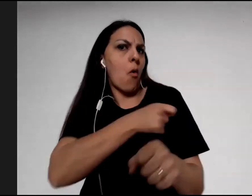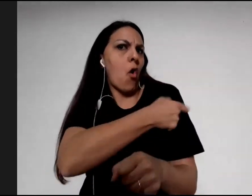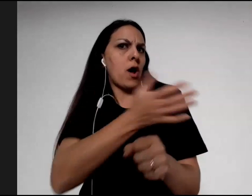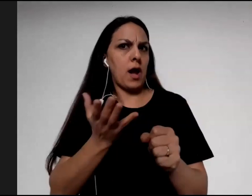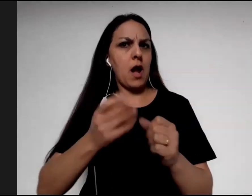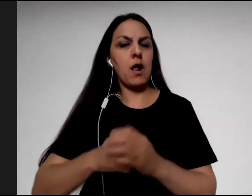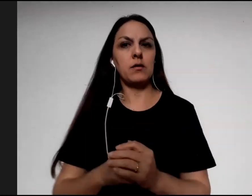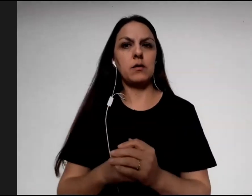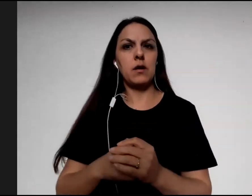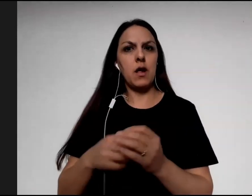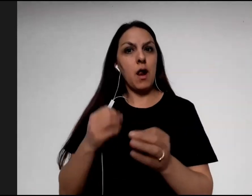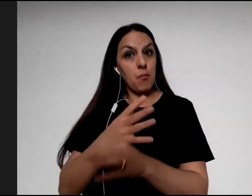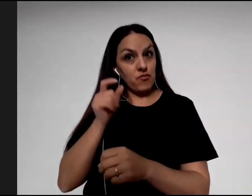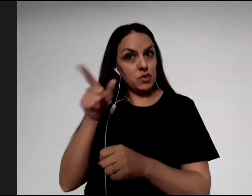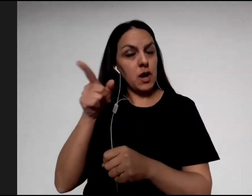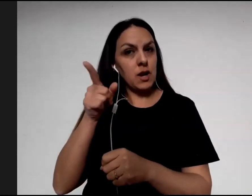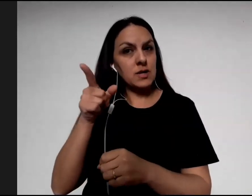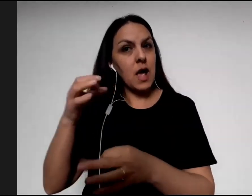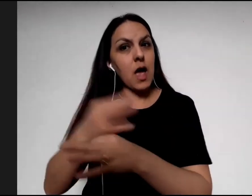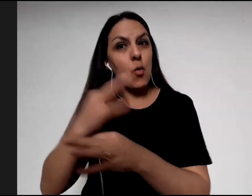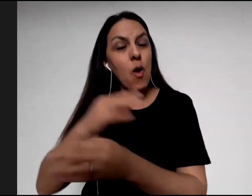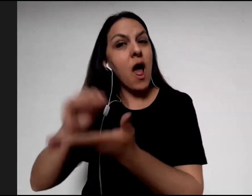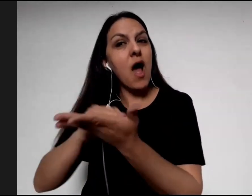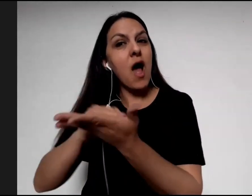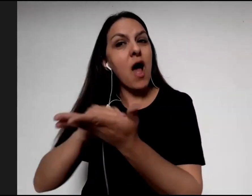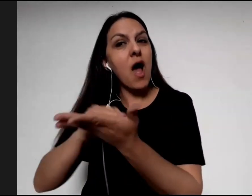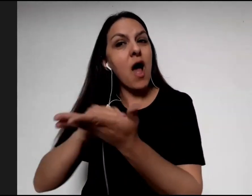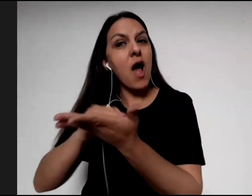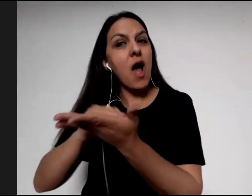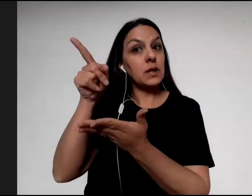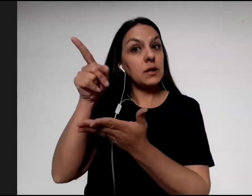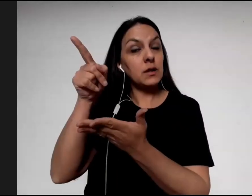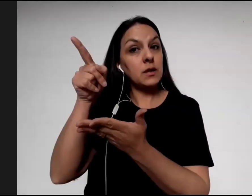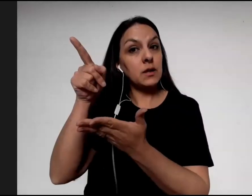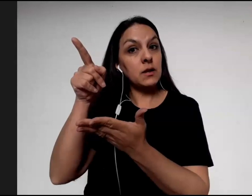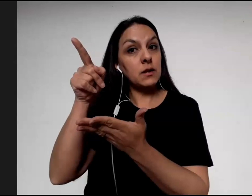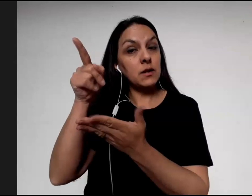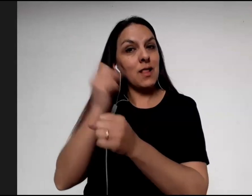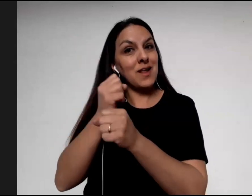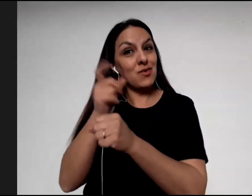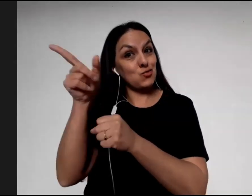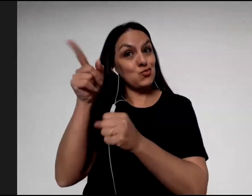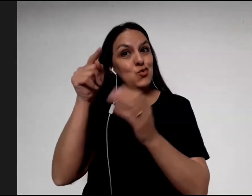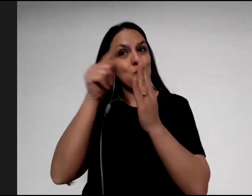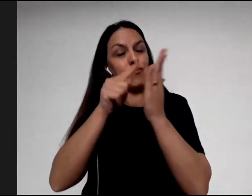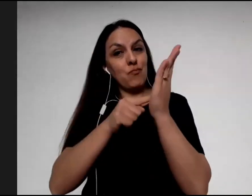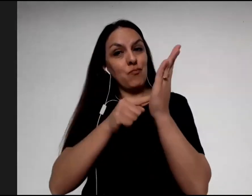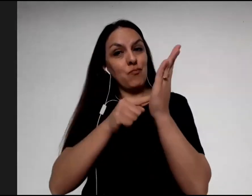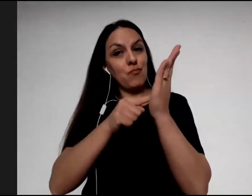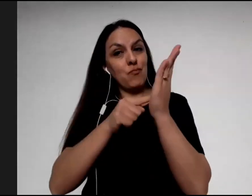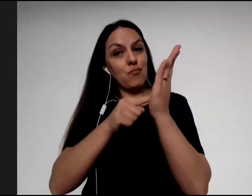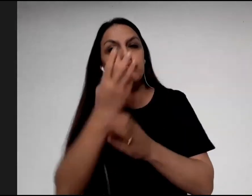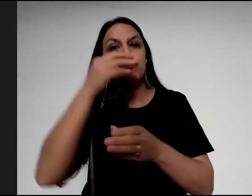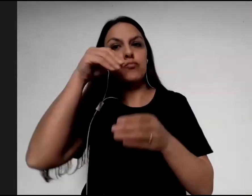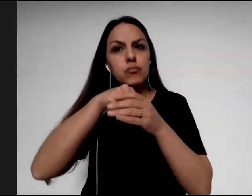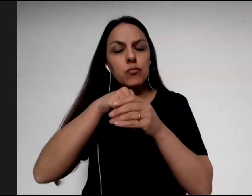San Martín, del Colegio Abogado de San Martín, su currículum, se los leo, es un miembro fundador de la Comisión de Discapacidad,